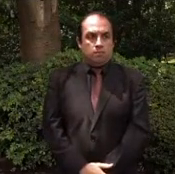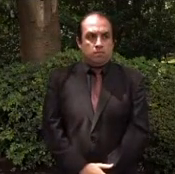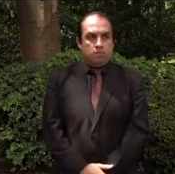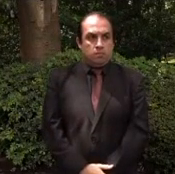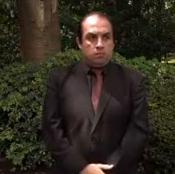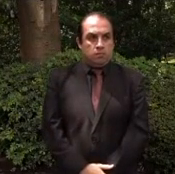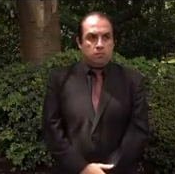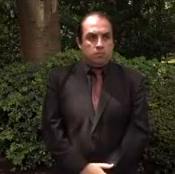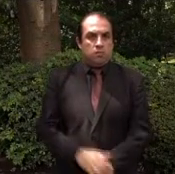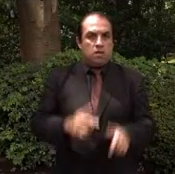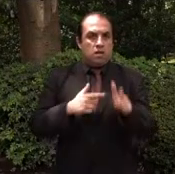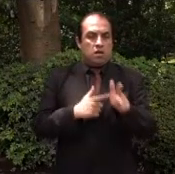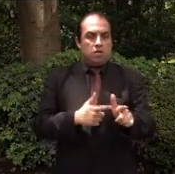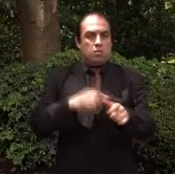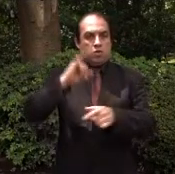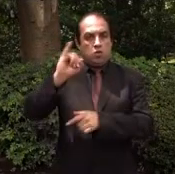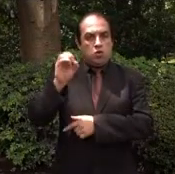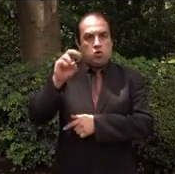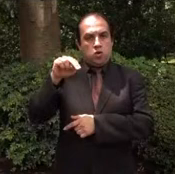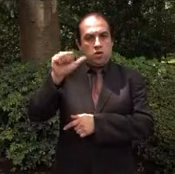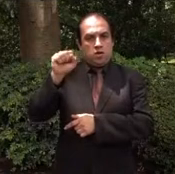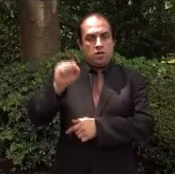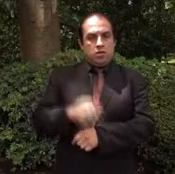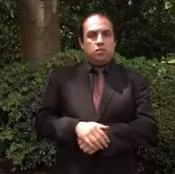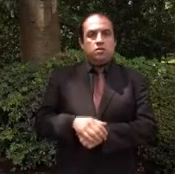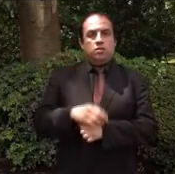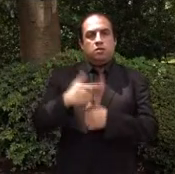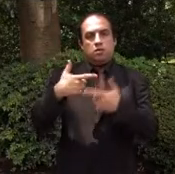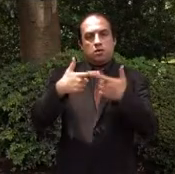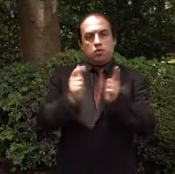Seguimos ahora con Jonás López, de Grupo Imagen.